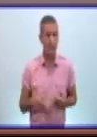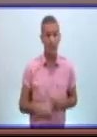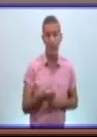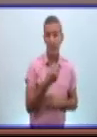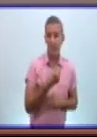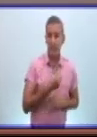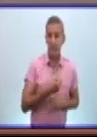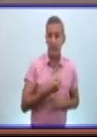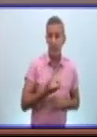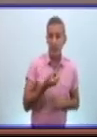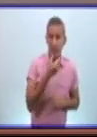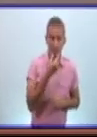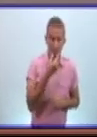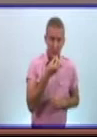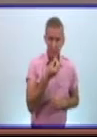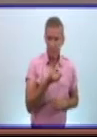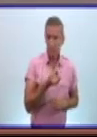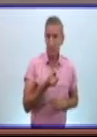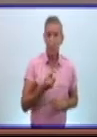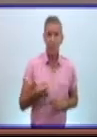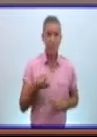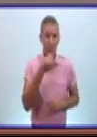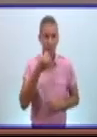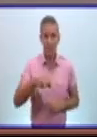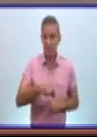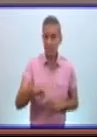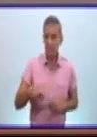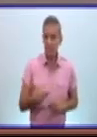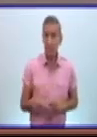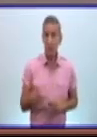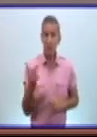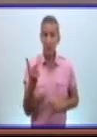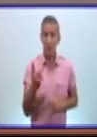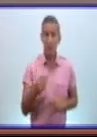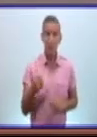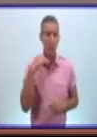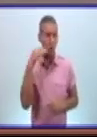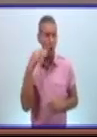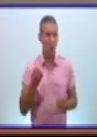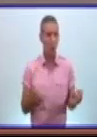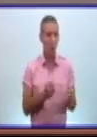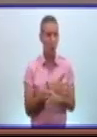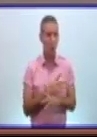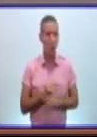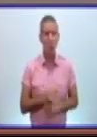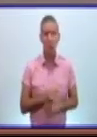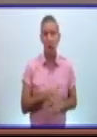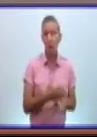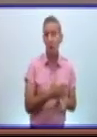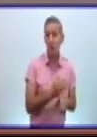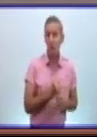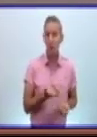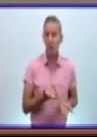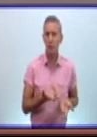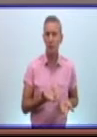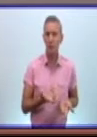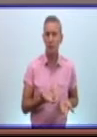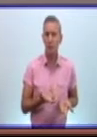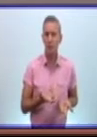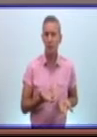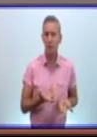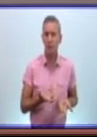sacarosa y el cloruro de sodio son dos sólidos de color blanco y son dos sustancias puras diferentes. ¿Qué nos permite entonces